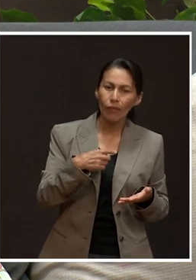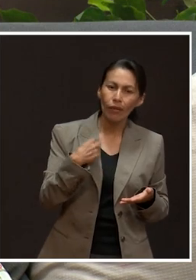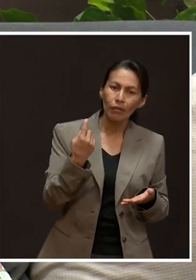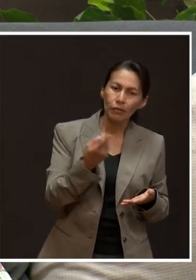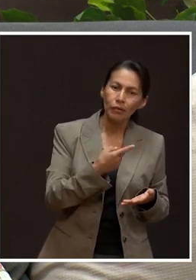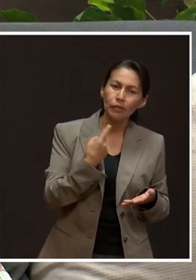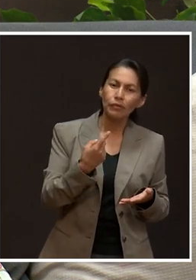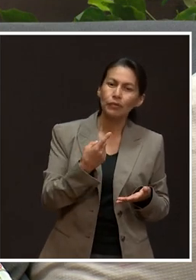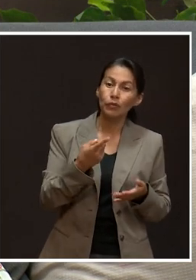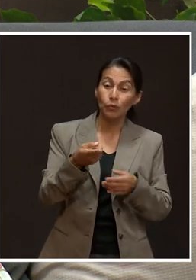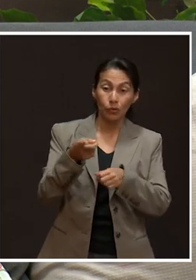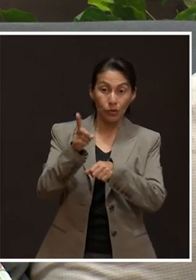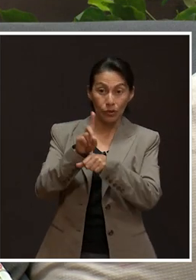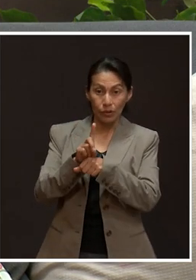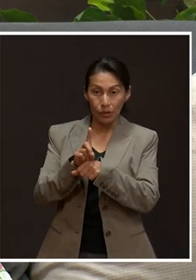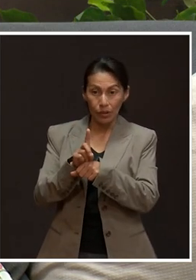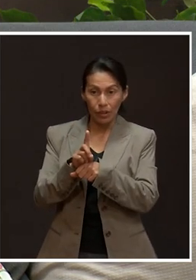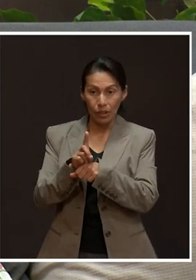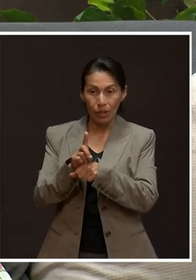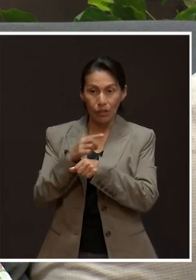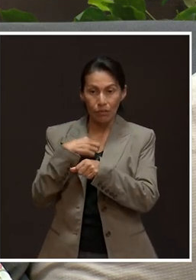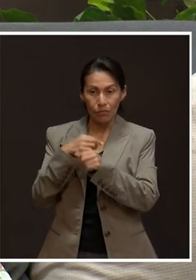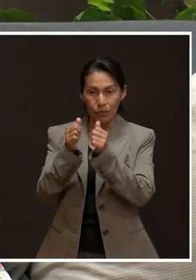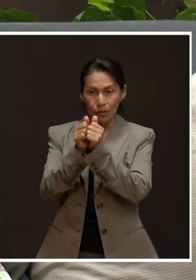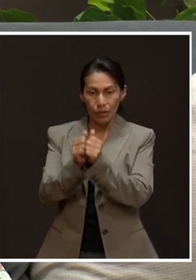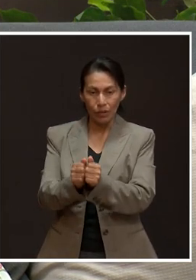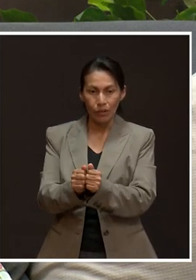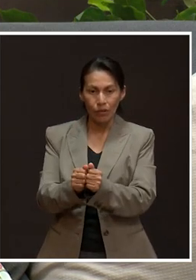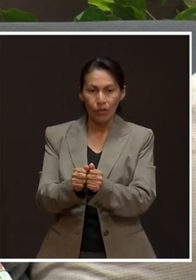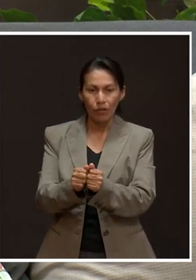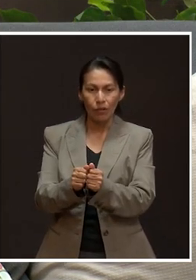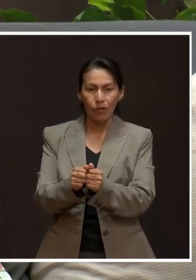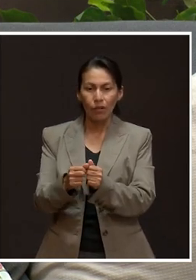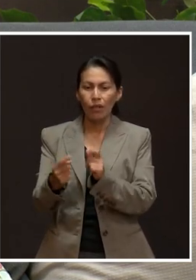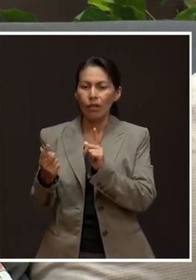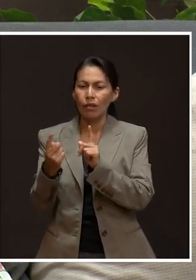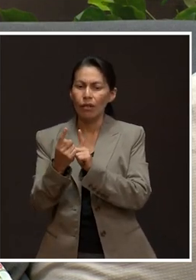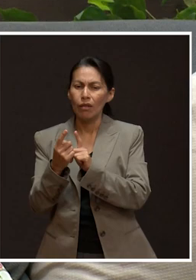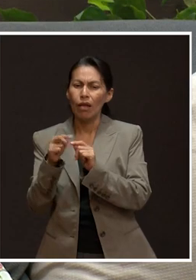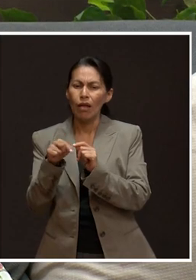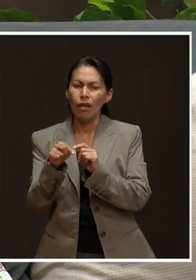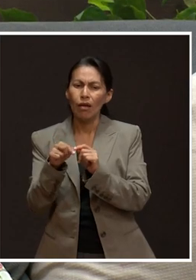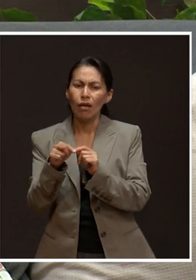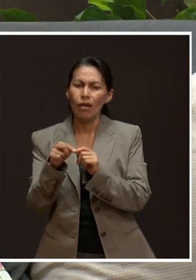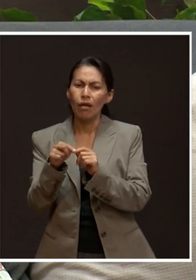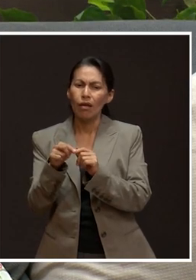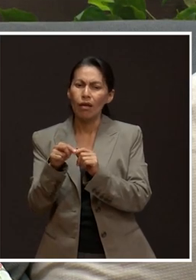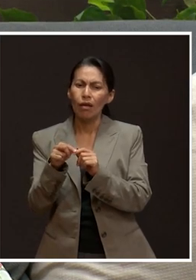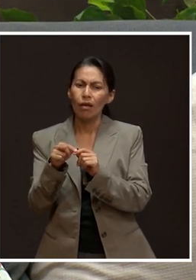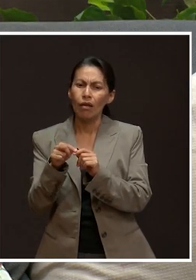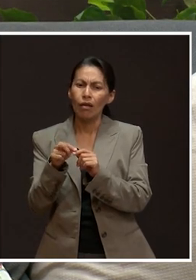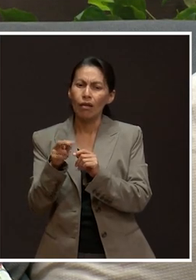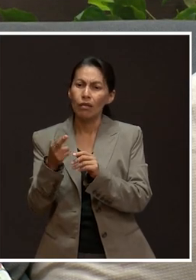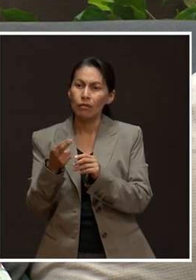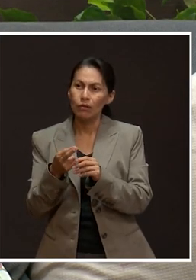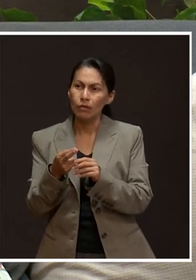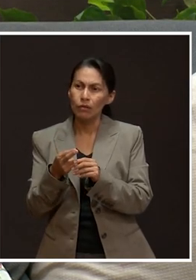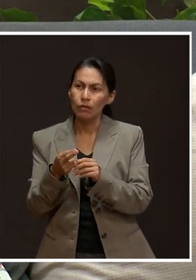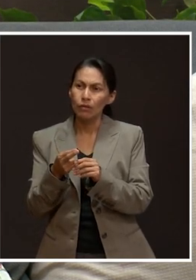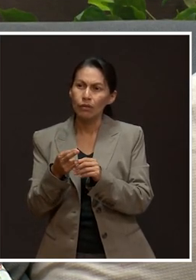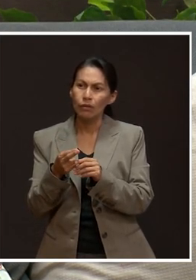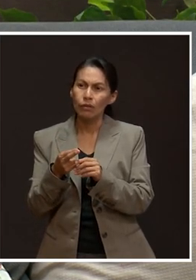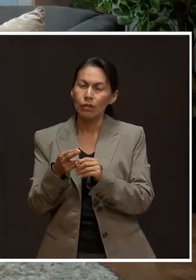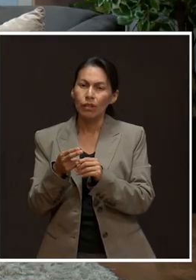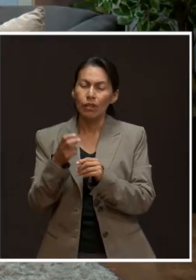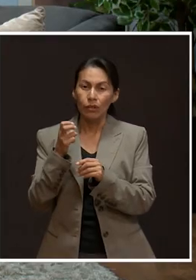toca, o con monitores, quedarnos un día en recepción. Y me gusta mucho porque tengo tranquilidad. Y esa tarde